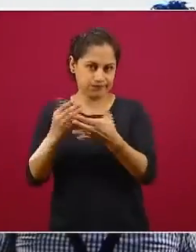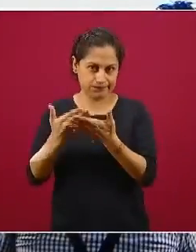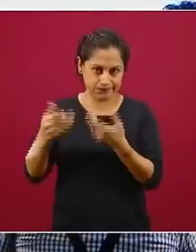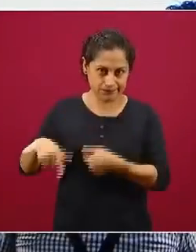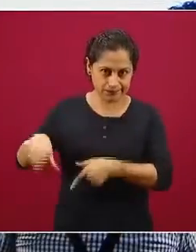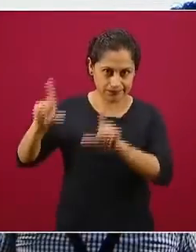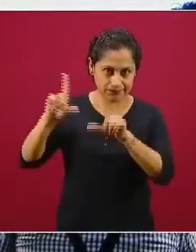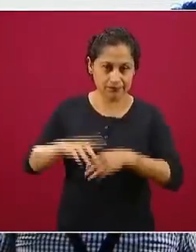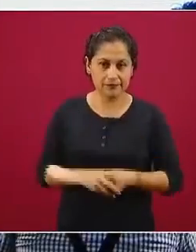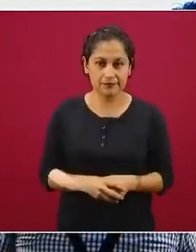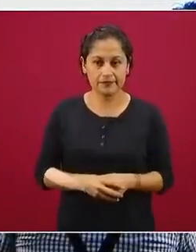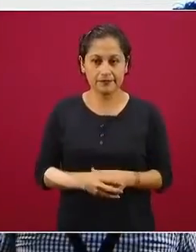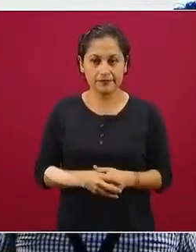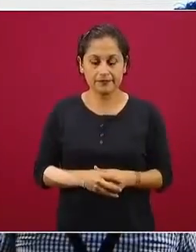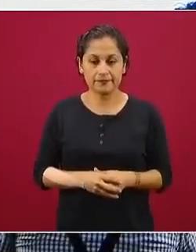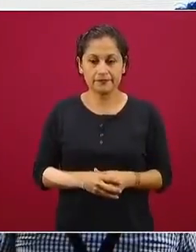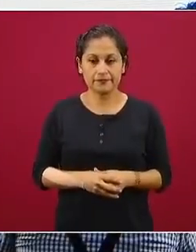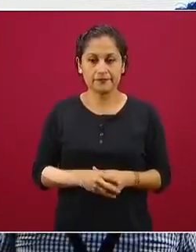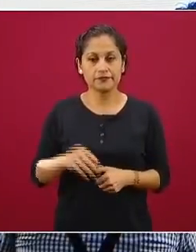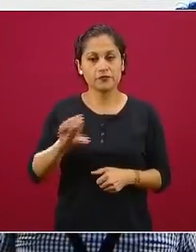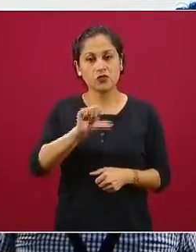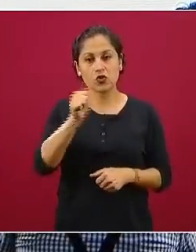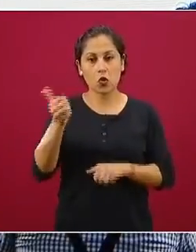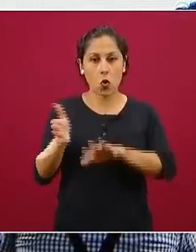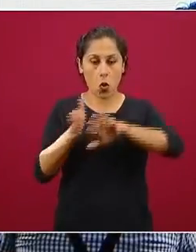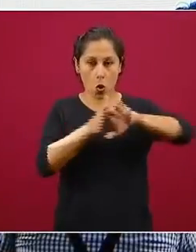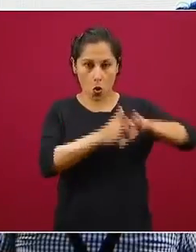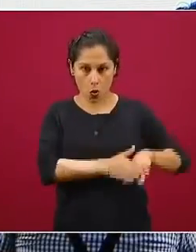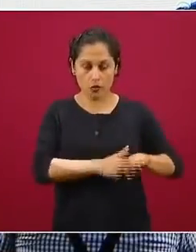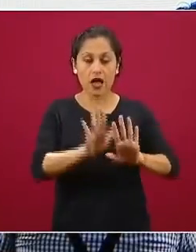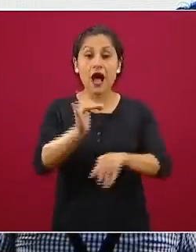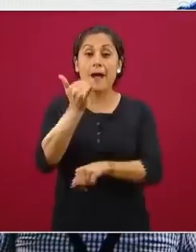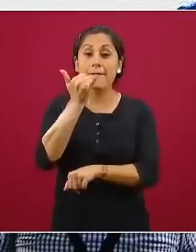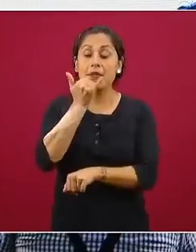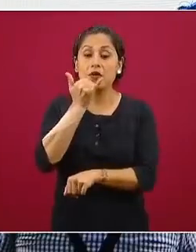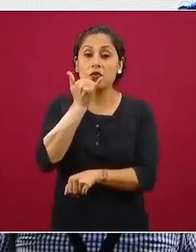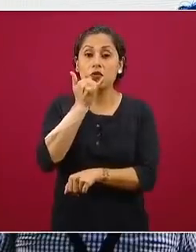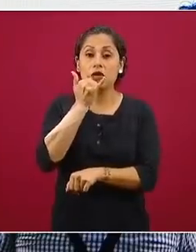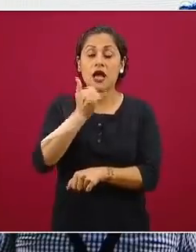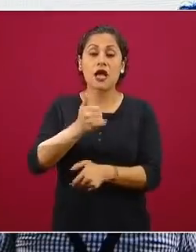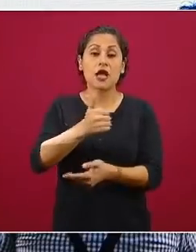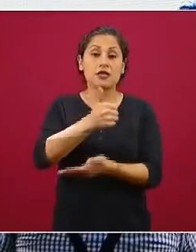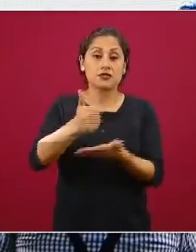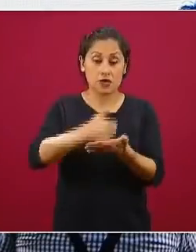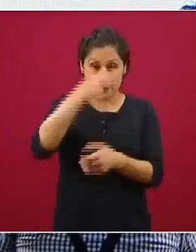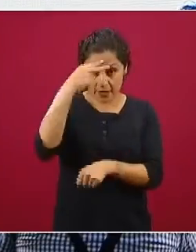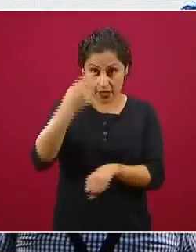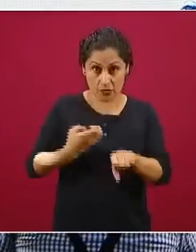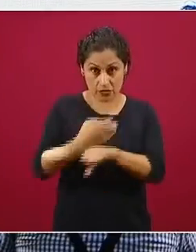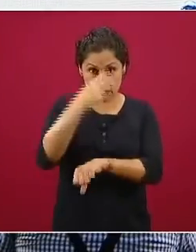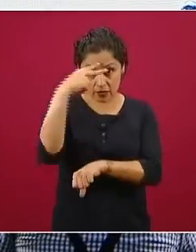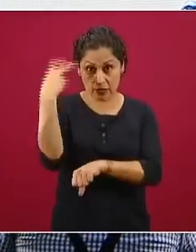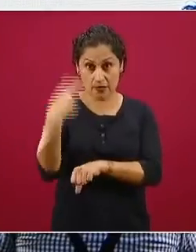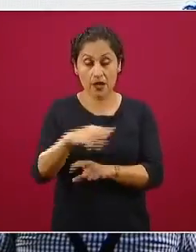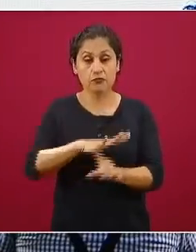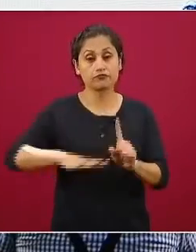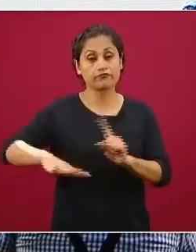siguiente. Aquí respecto al Valle de México quiero hacer 2 comentarios. El primero, estamos